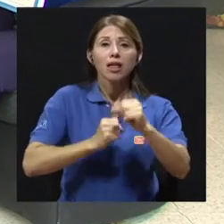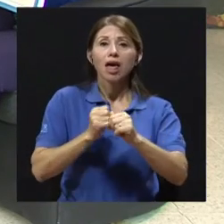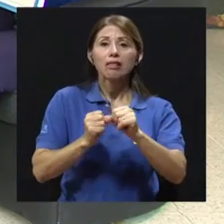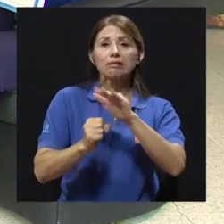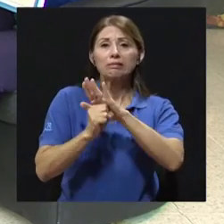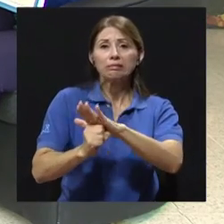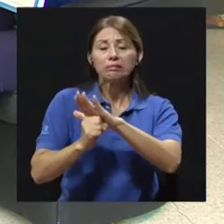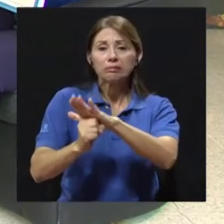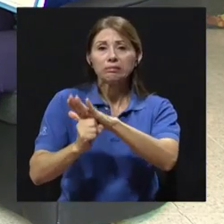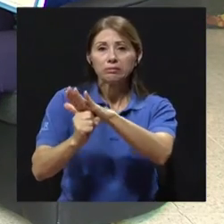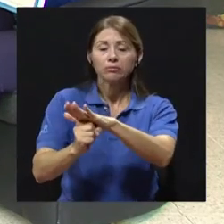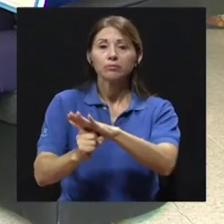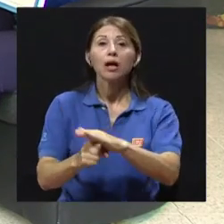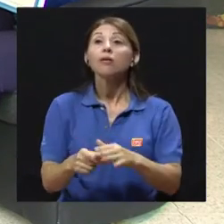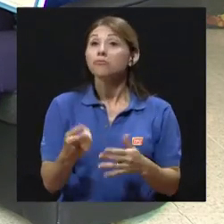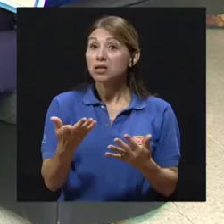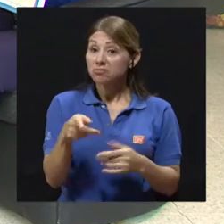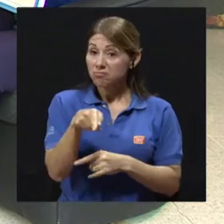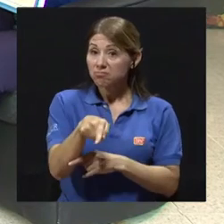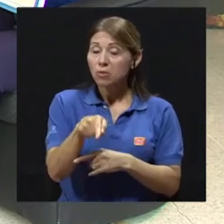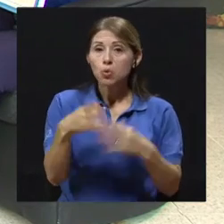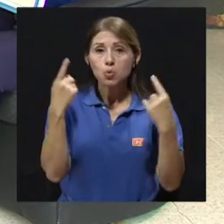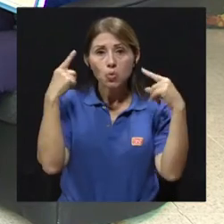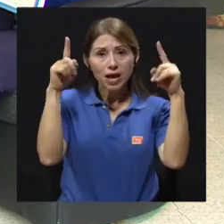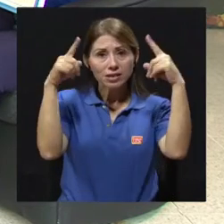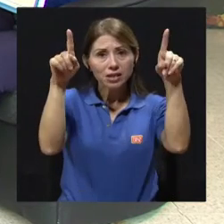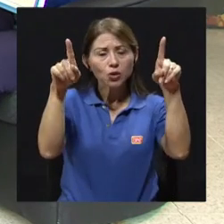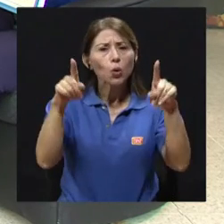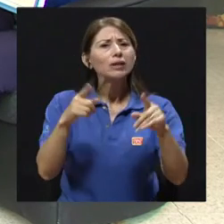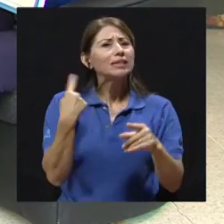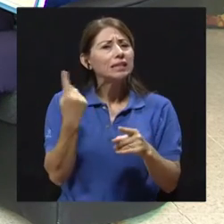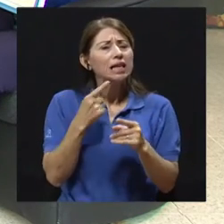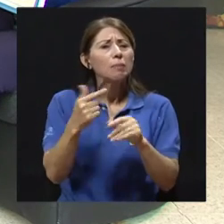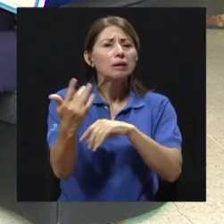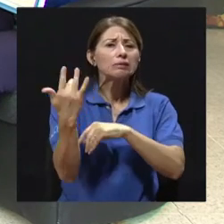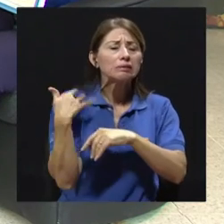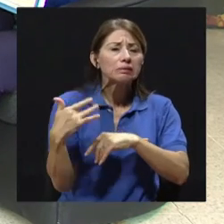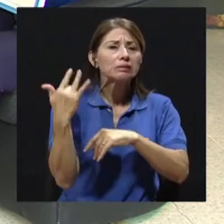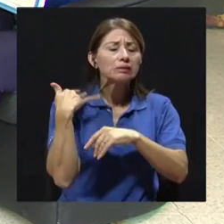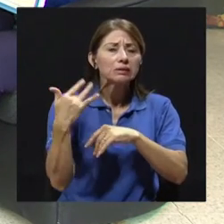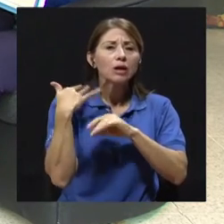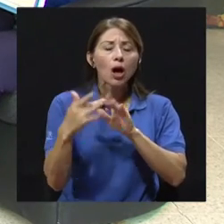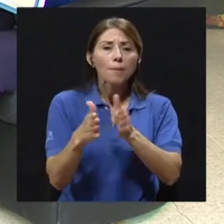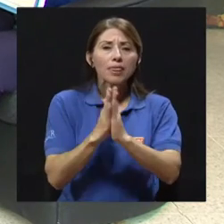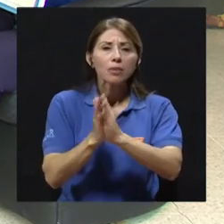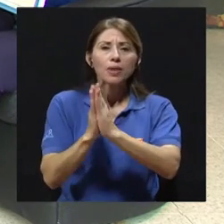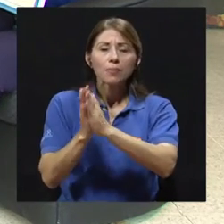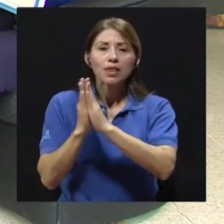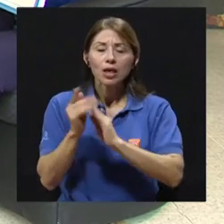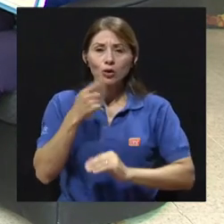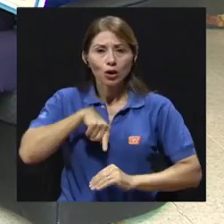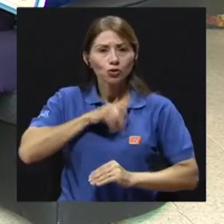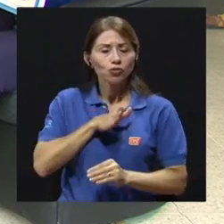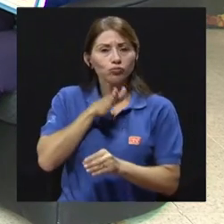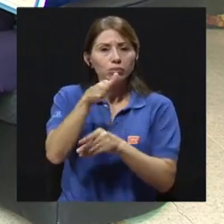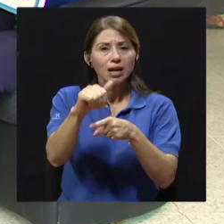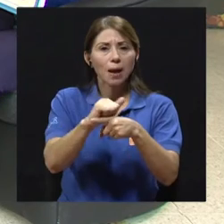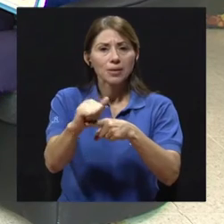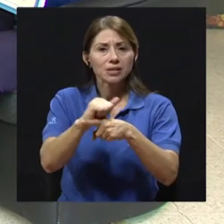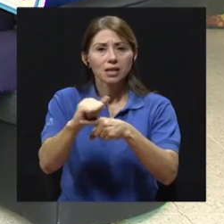les cuento que dichosamente sí ha sido un éxito este programa y nos lo siguen pidiendo y siguen pidiendo capacitaciones, porque antes de